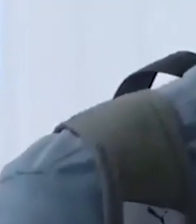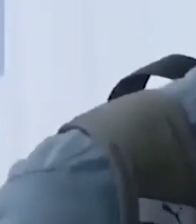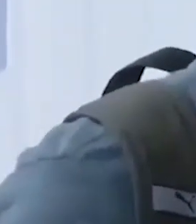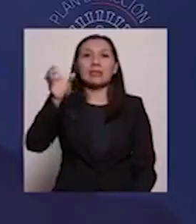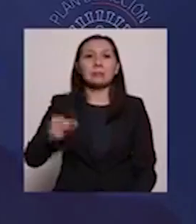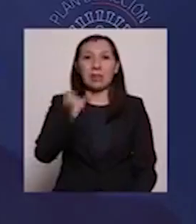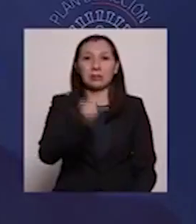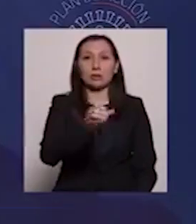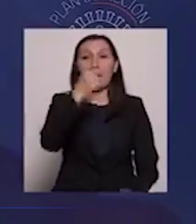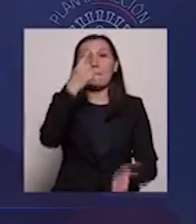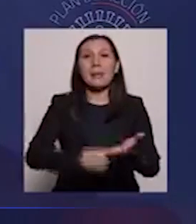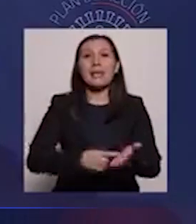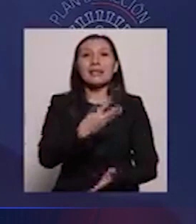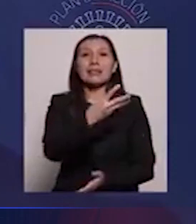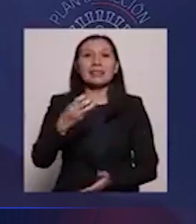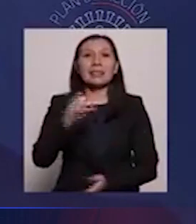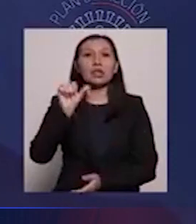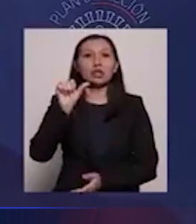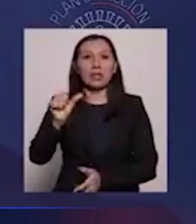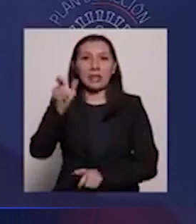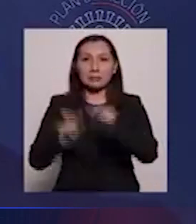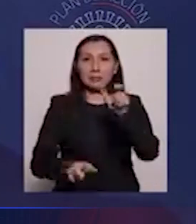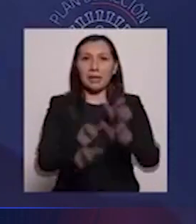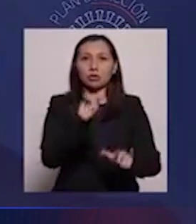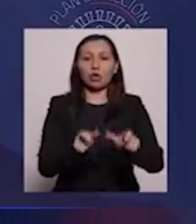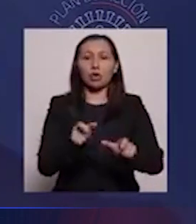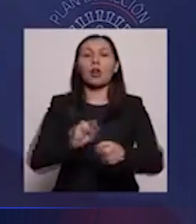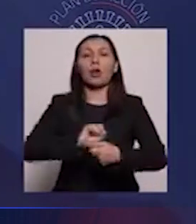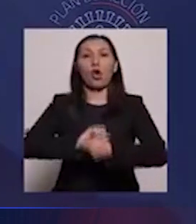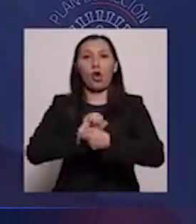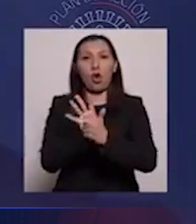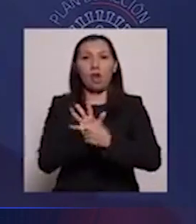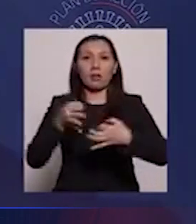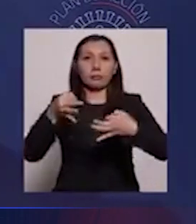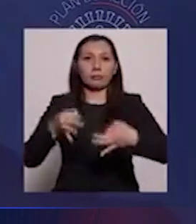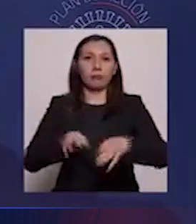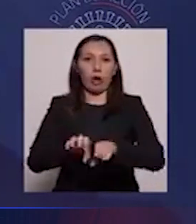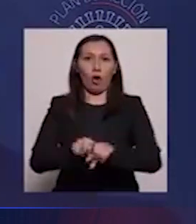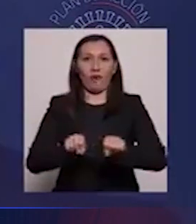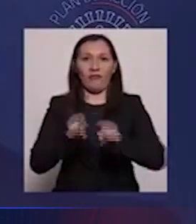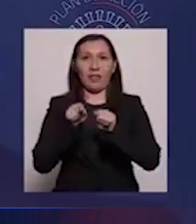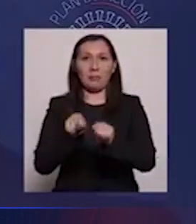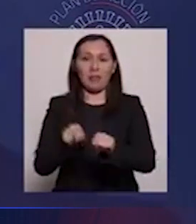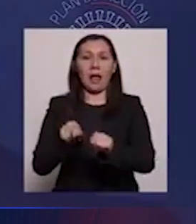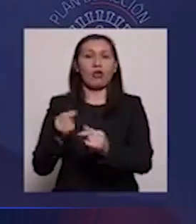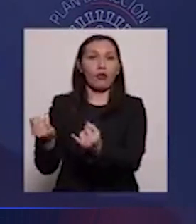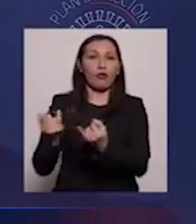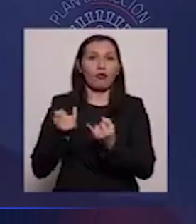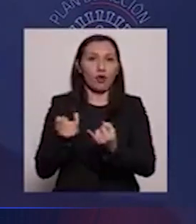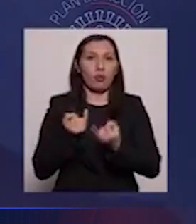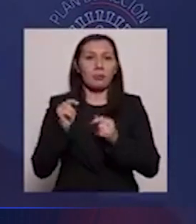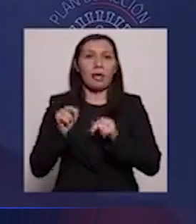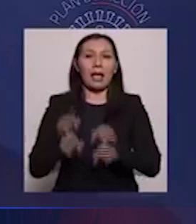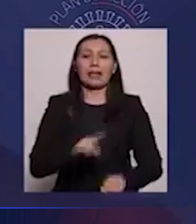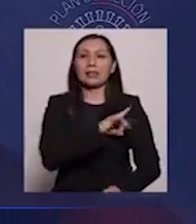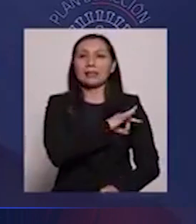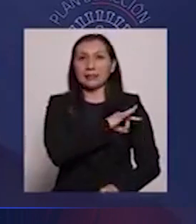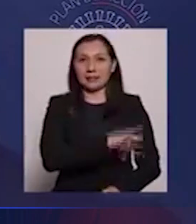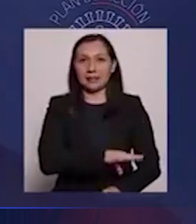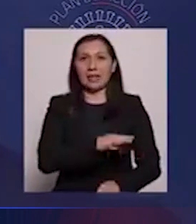1.306. 1.306 son los casos reportados en